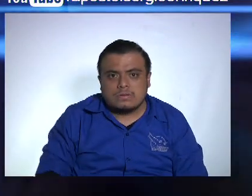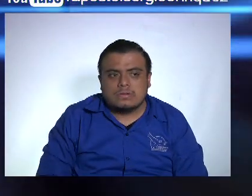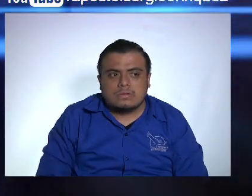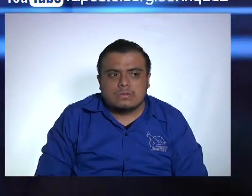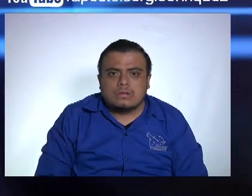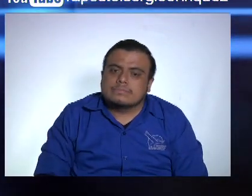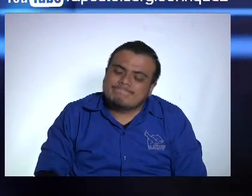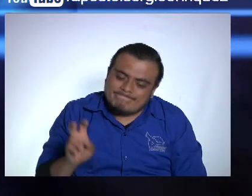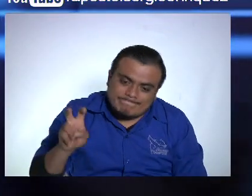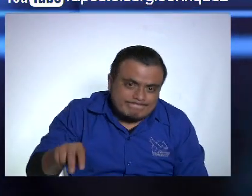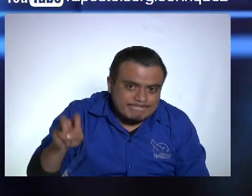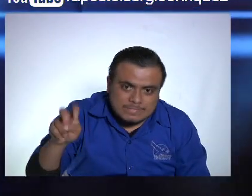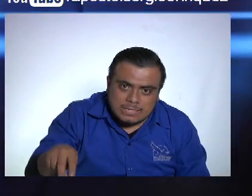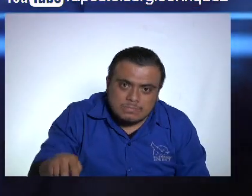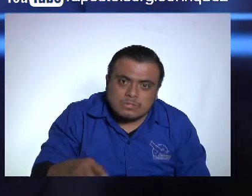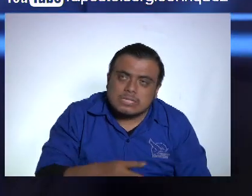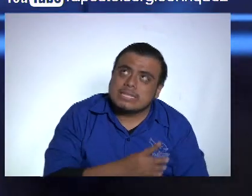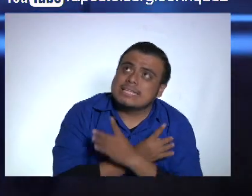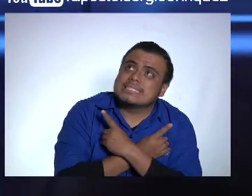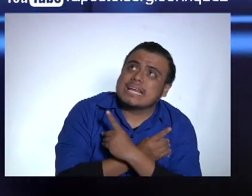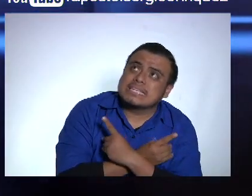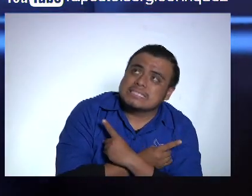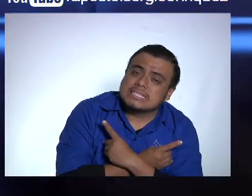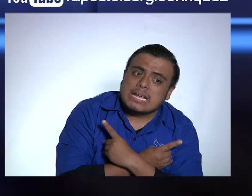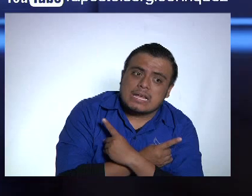Necesitamos descansar en el Señor.